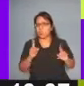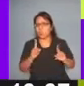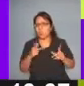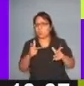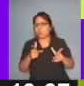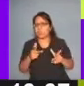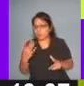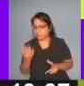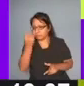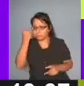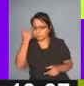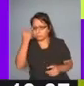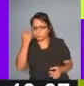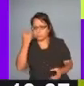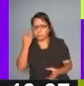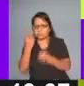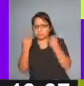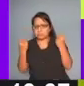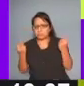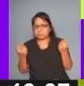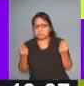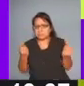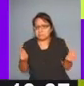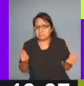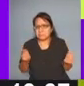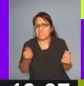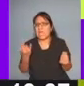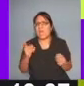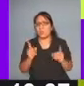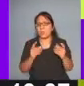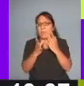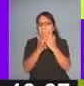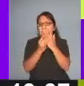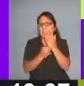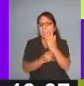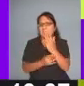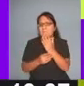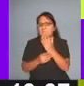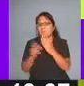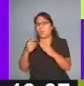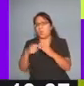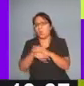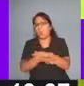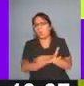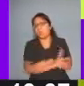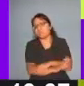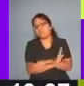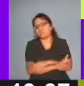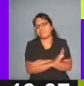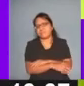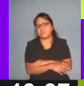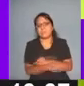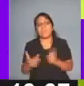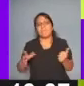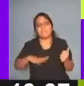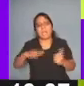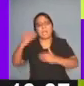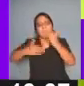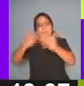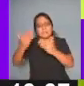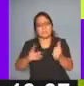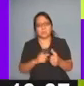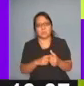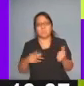en sobrecarga de personas, expedientes demorados, falta de capacitación, falta de